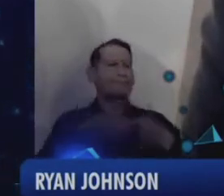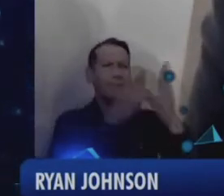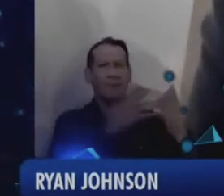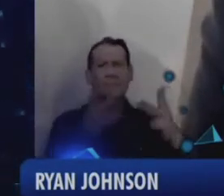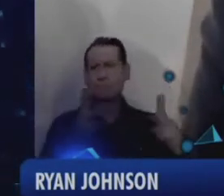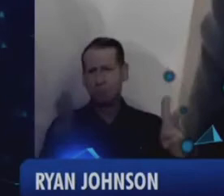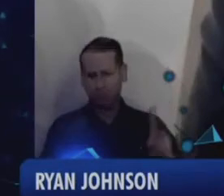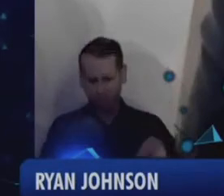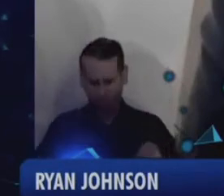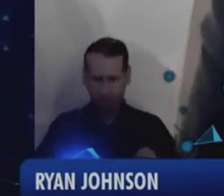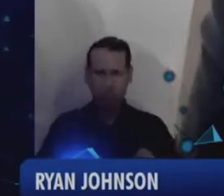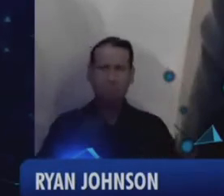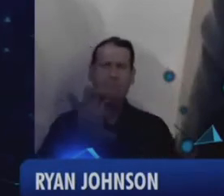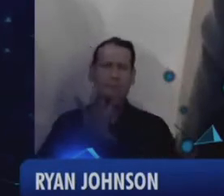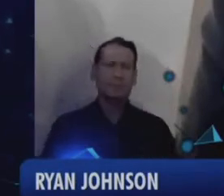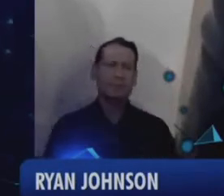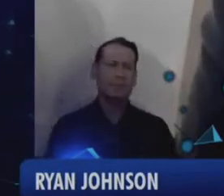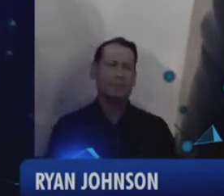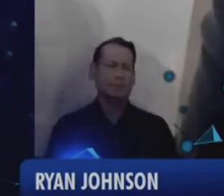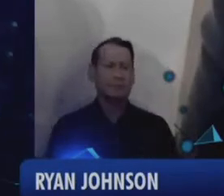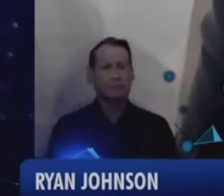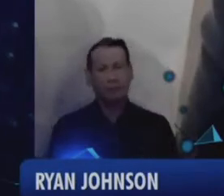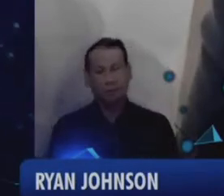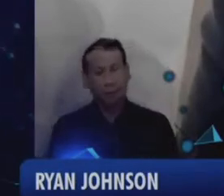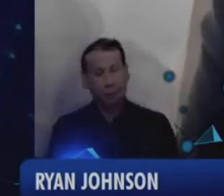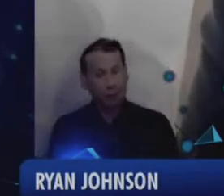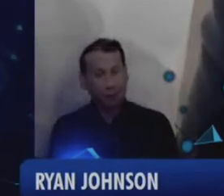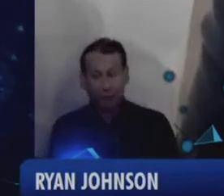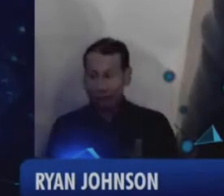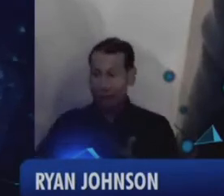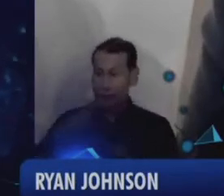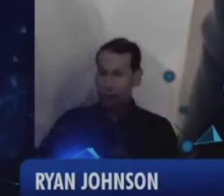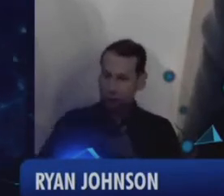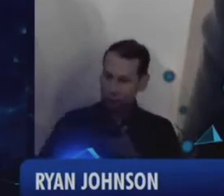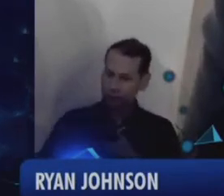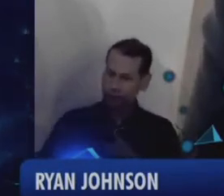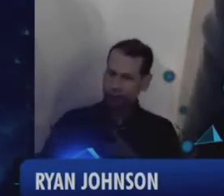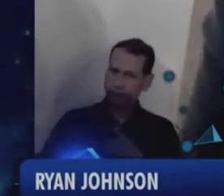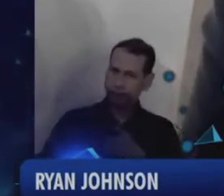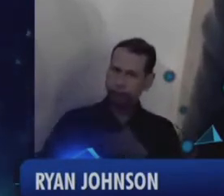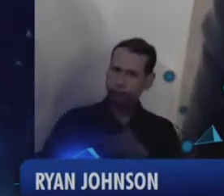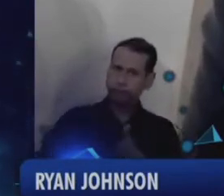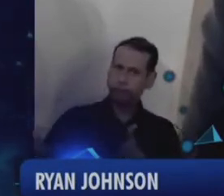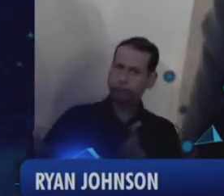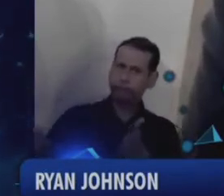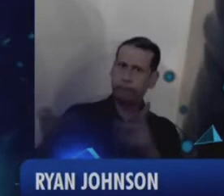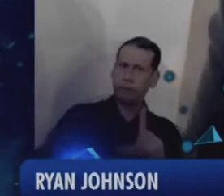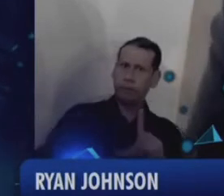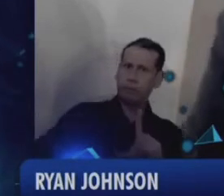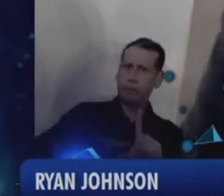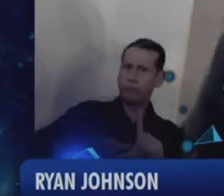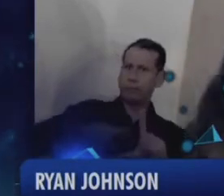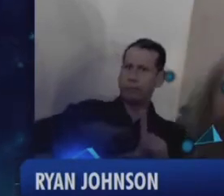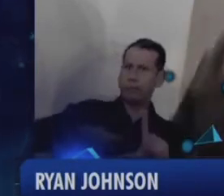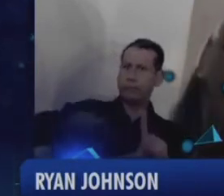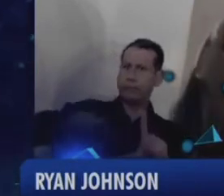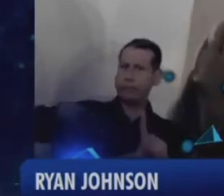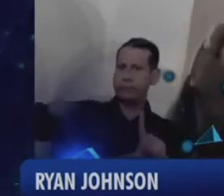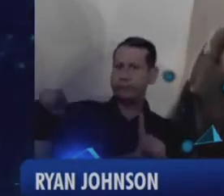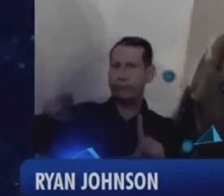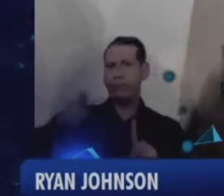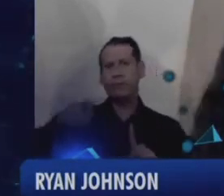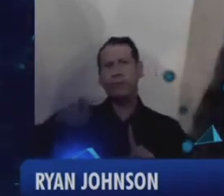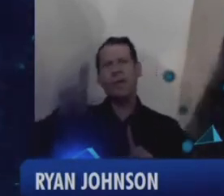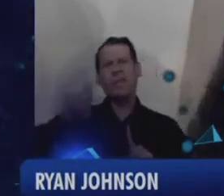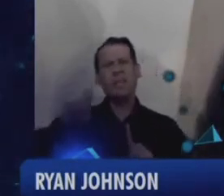pudimos desplegar de una manera rápida alrededor de 16,000 puntos en todo el país, cada estado del país, en